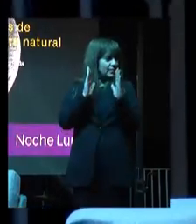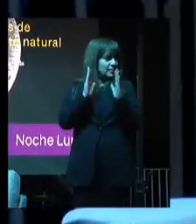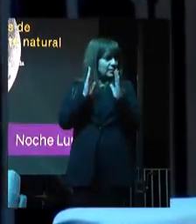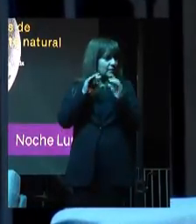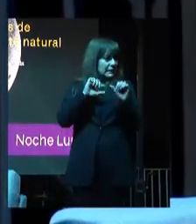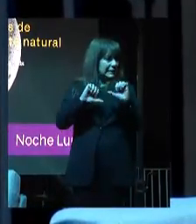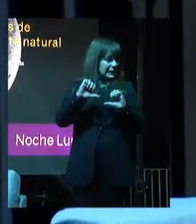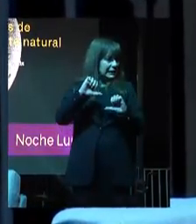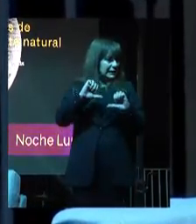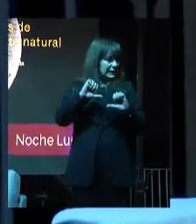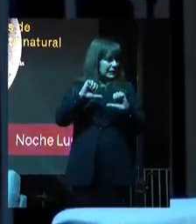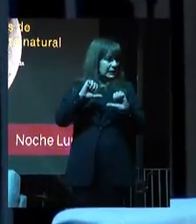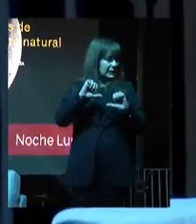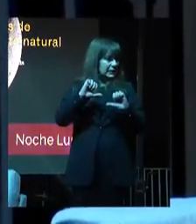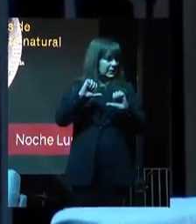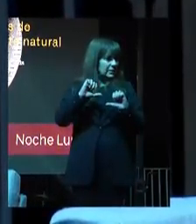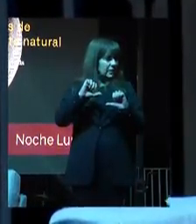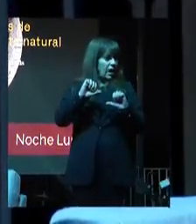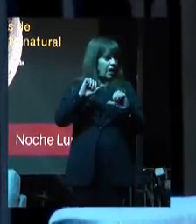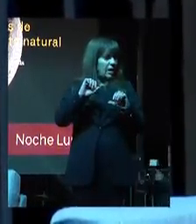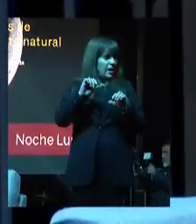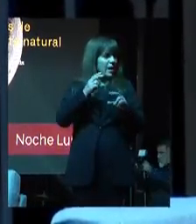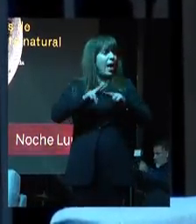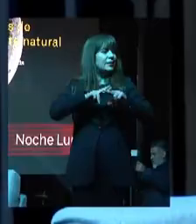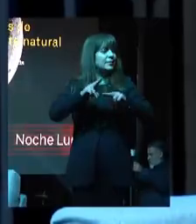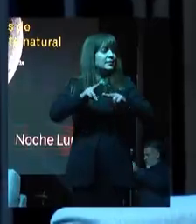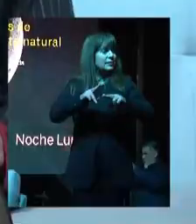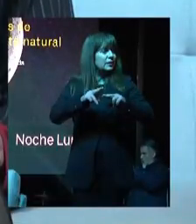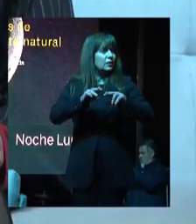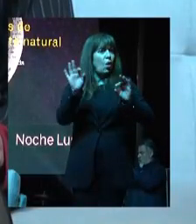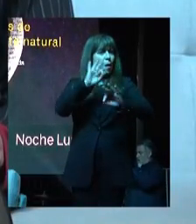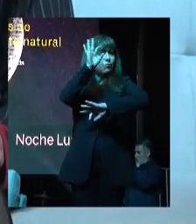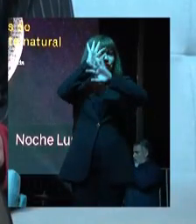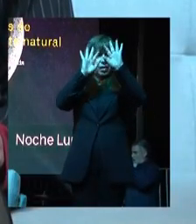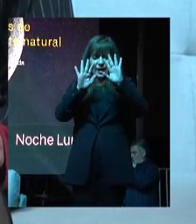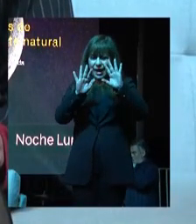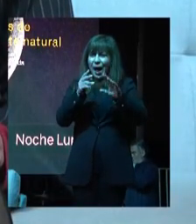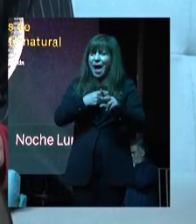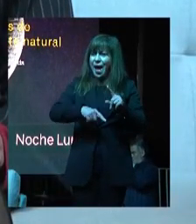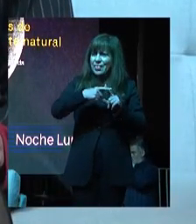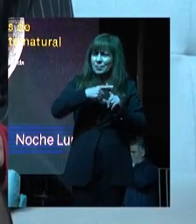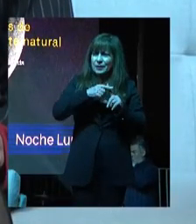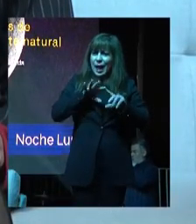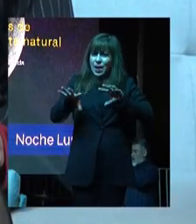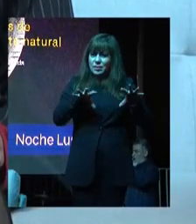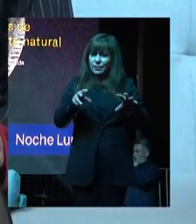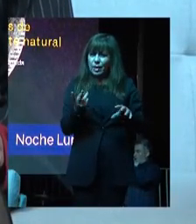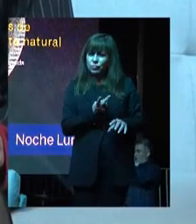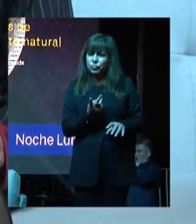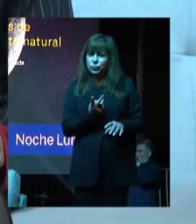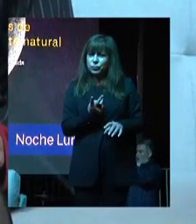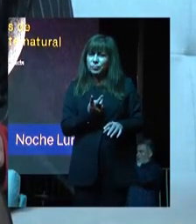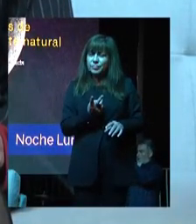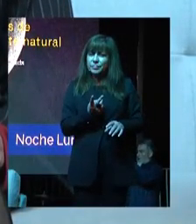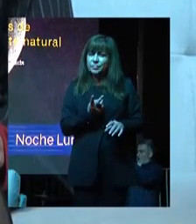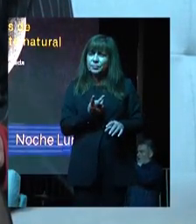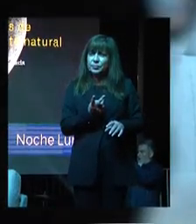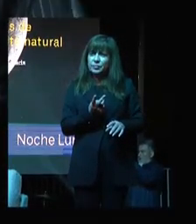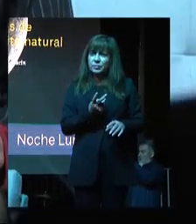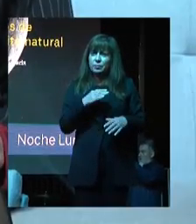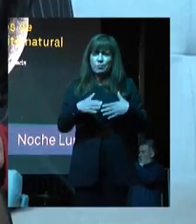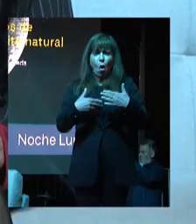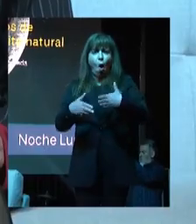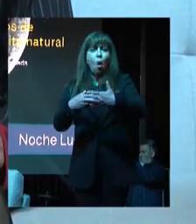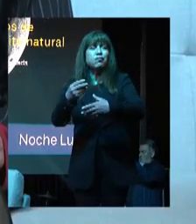ciencia y hace arte. Y además, en ambas actividades hay un